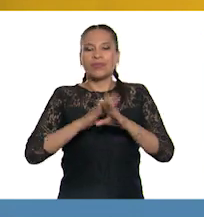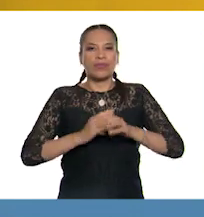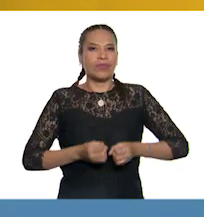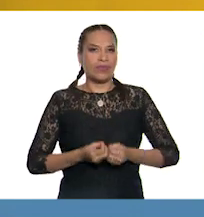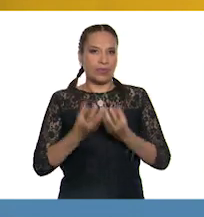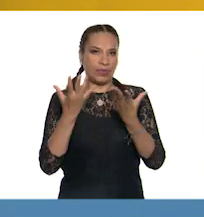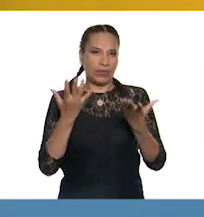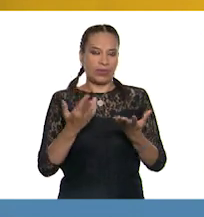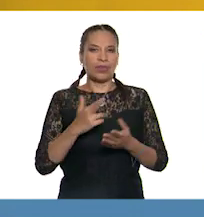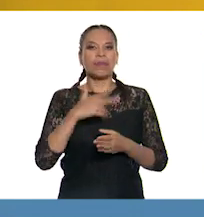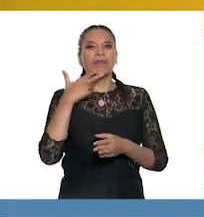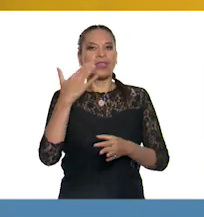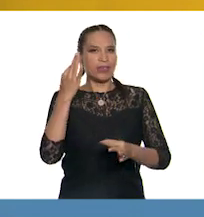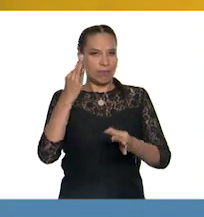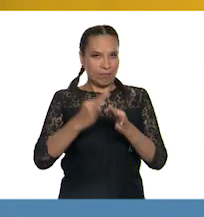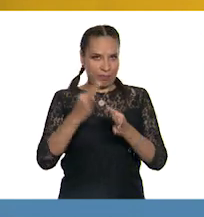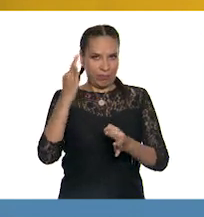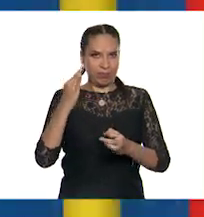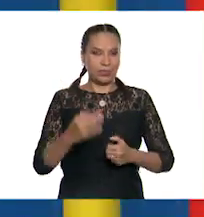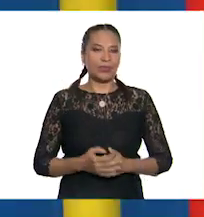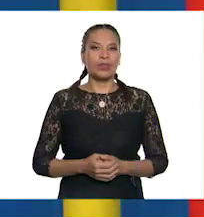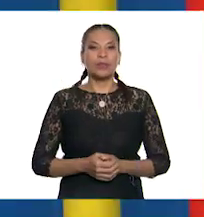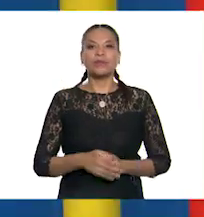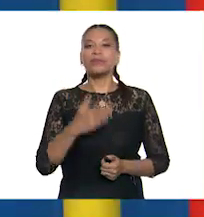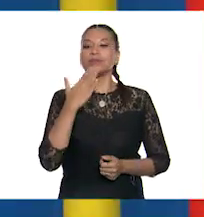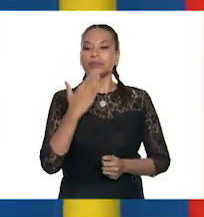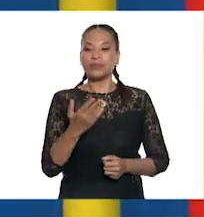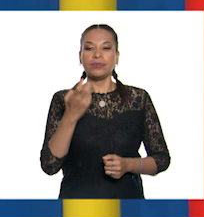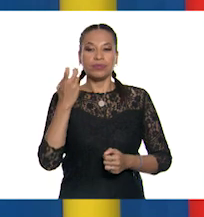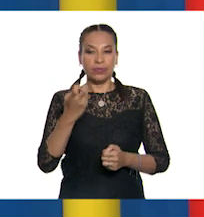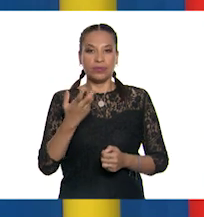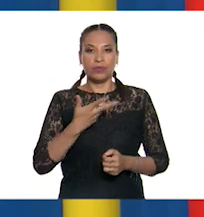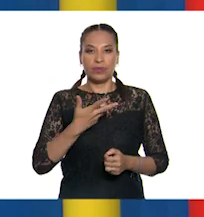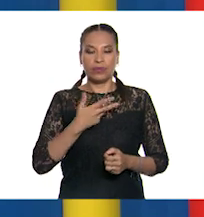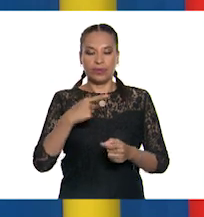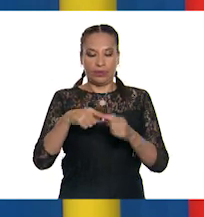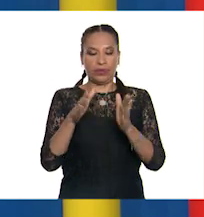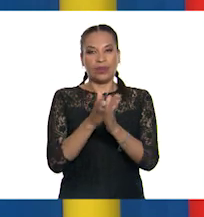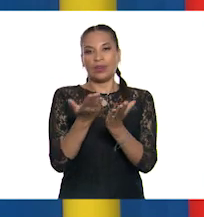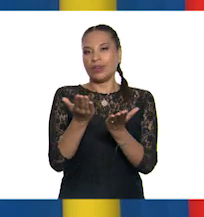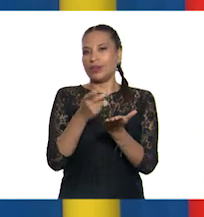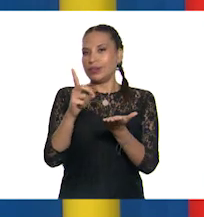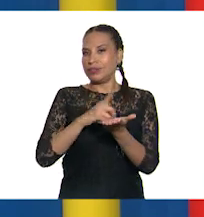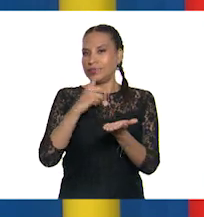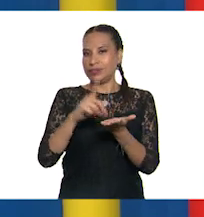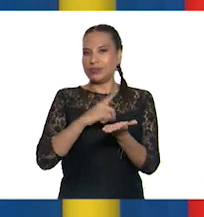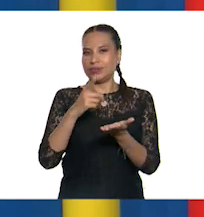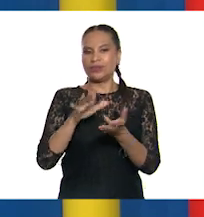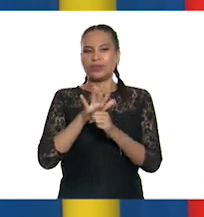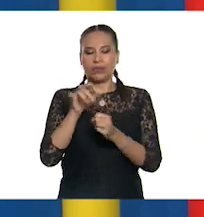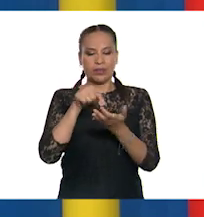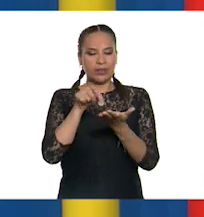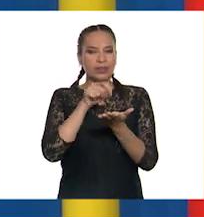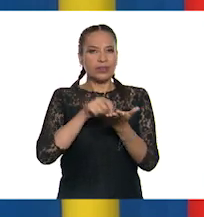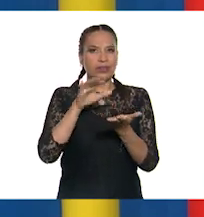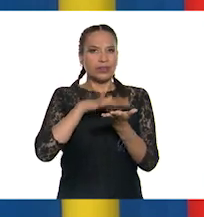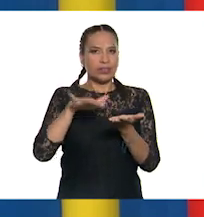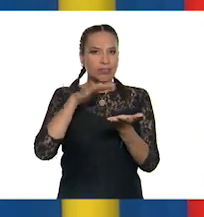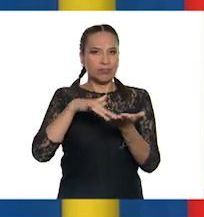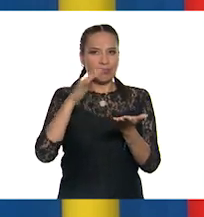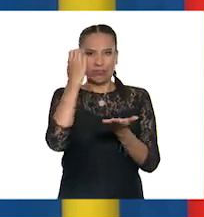claridad y precisión. Perfecto, pues aquí ya tenemos nuestros diccionarios. ¿Y qué textos vamos a leer